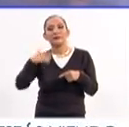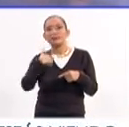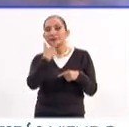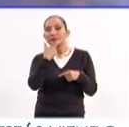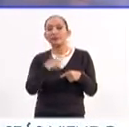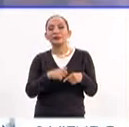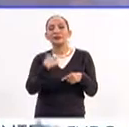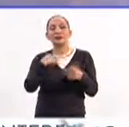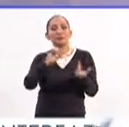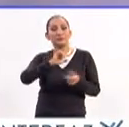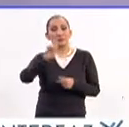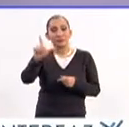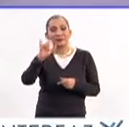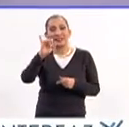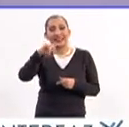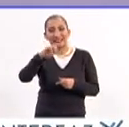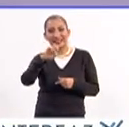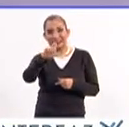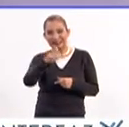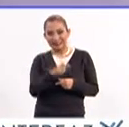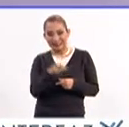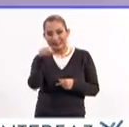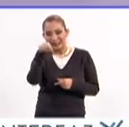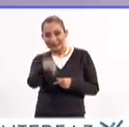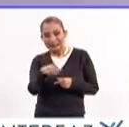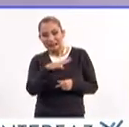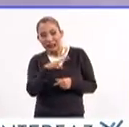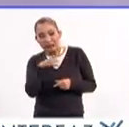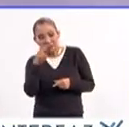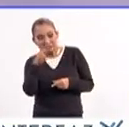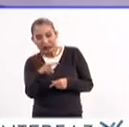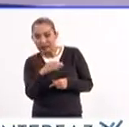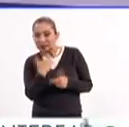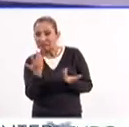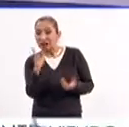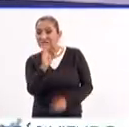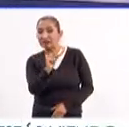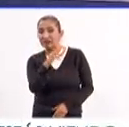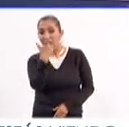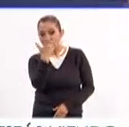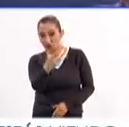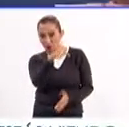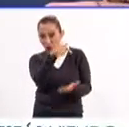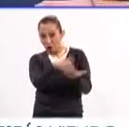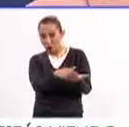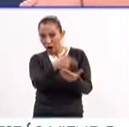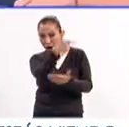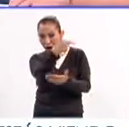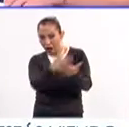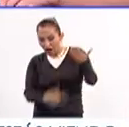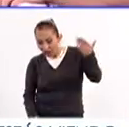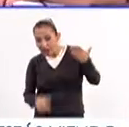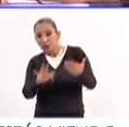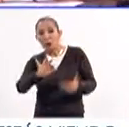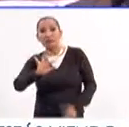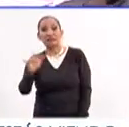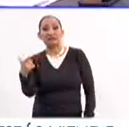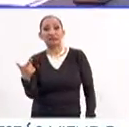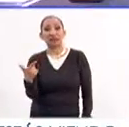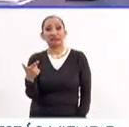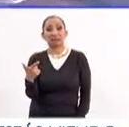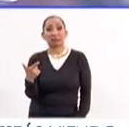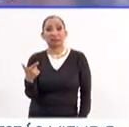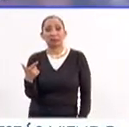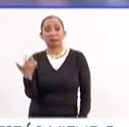English Proficiency Index, y nos encontramos en realidad de 88 lugares, nos encontramos en el lugar 57.